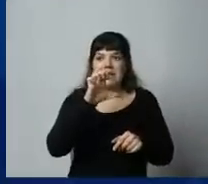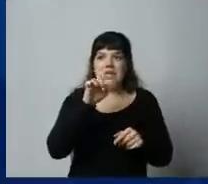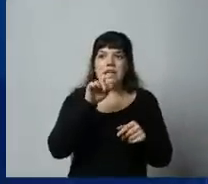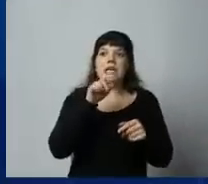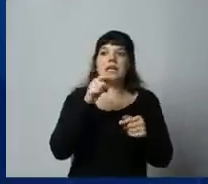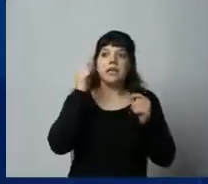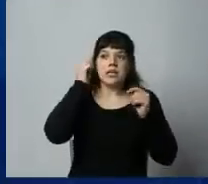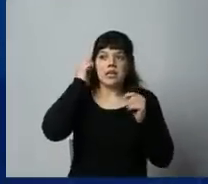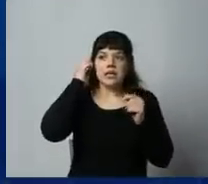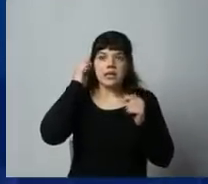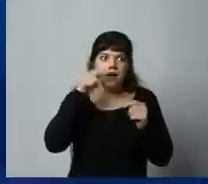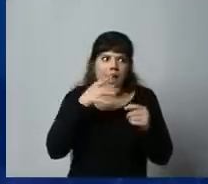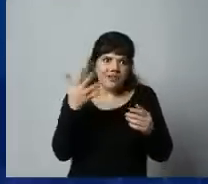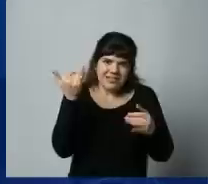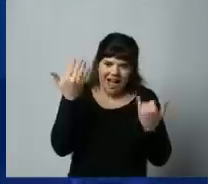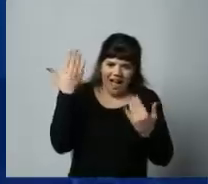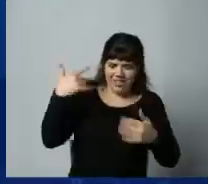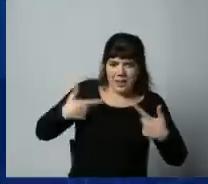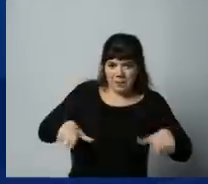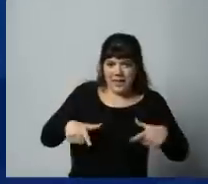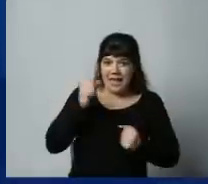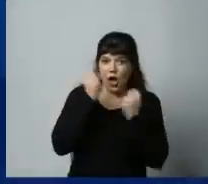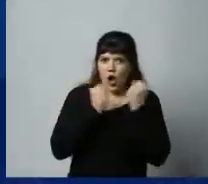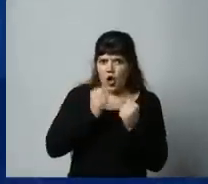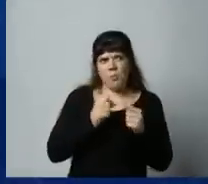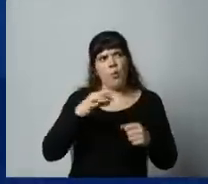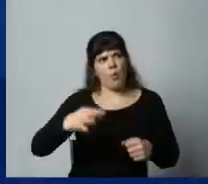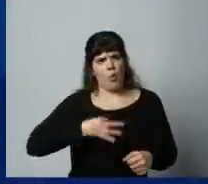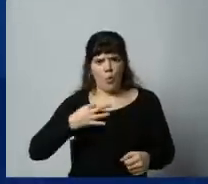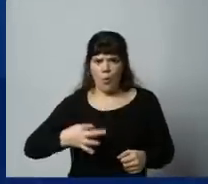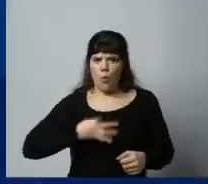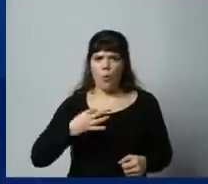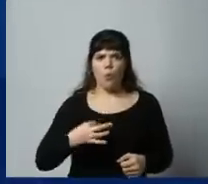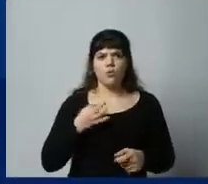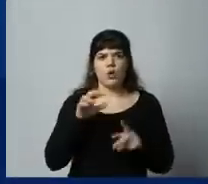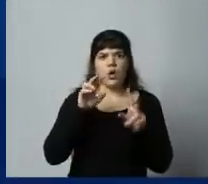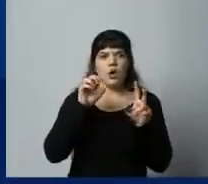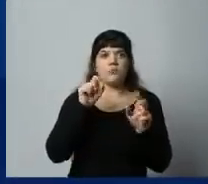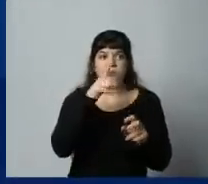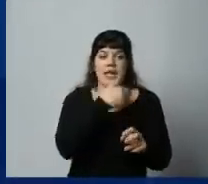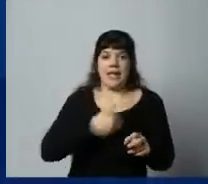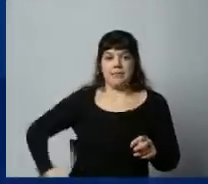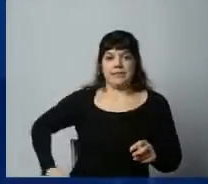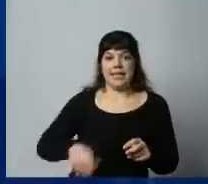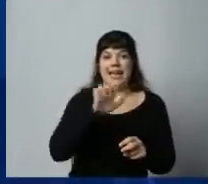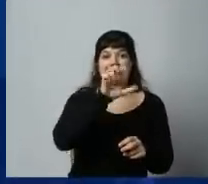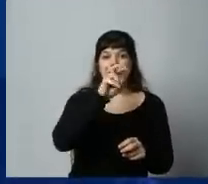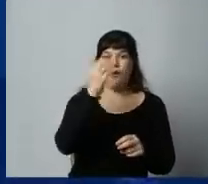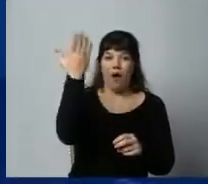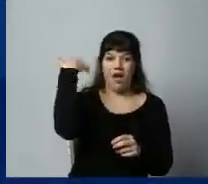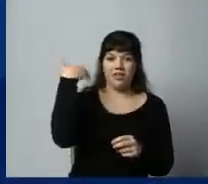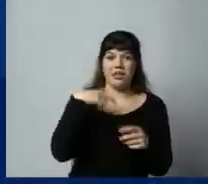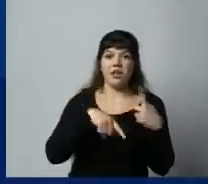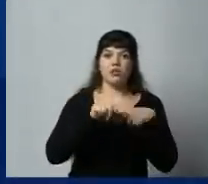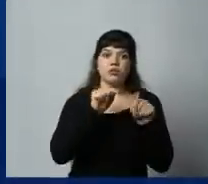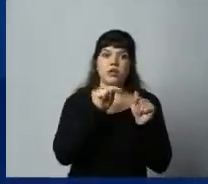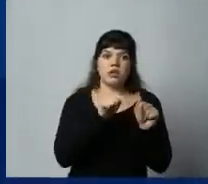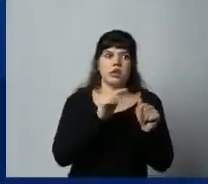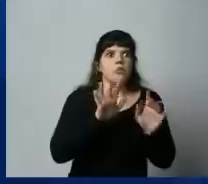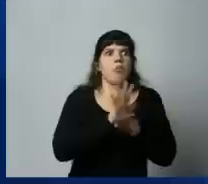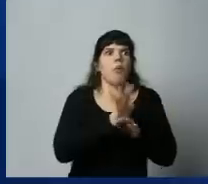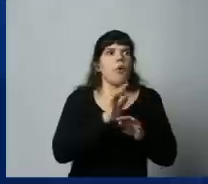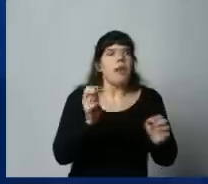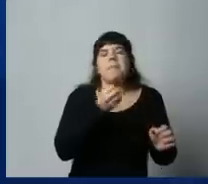catacora que fue ministro de economía durante mucho tiempo de las presidencias de Evo Morales y fue el artífice de lo que se llama el milagro